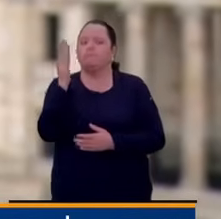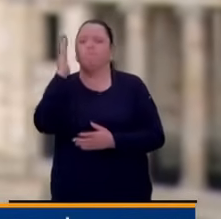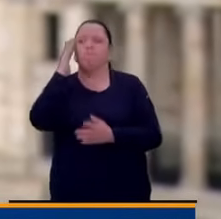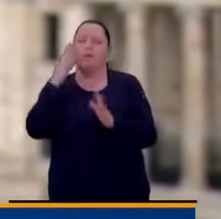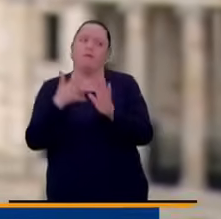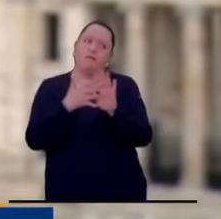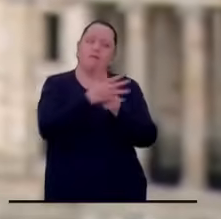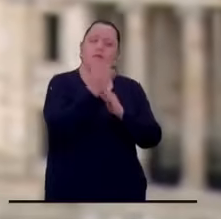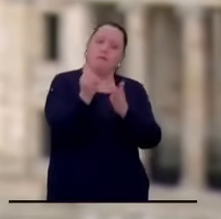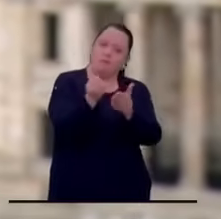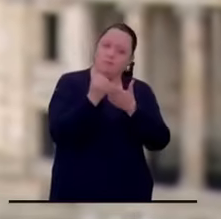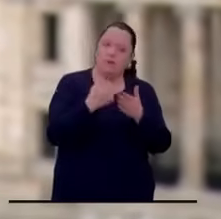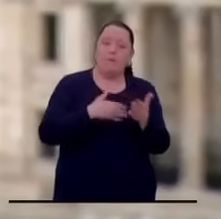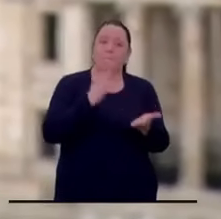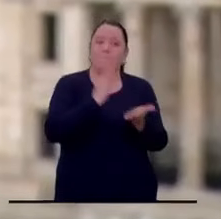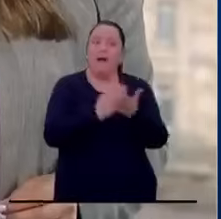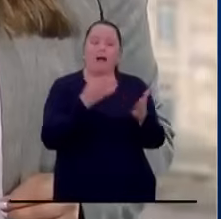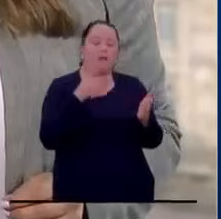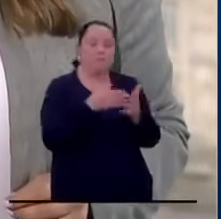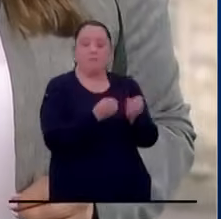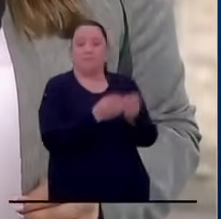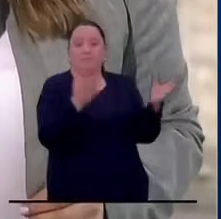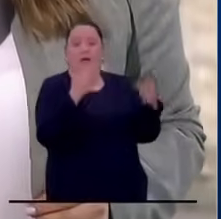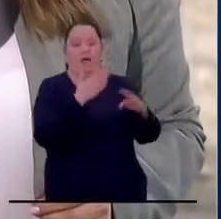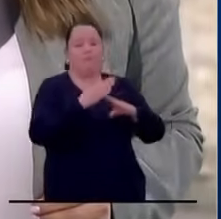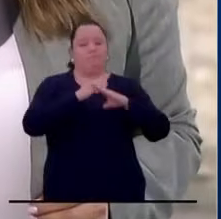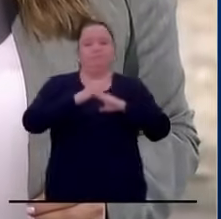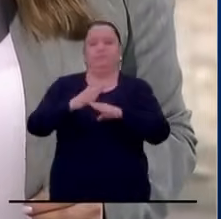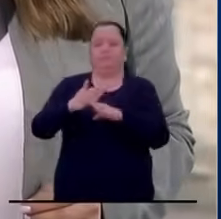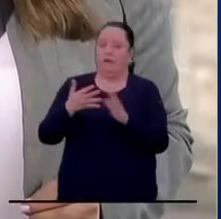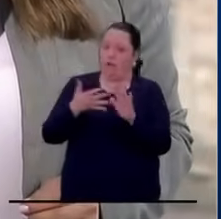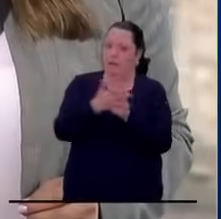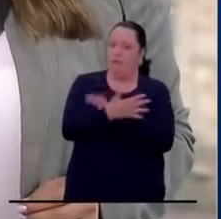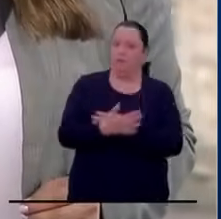algún atentado terrorista. Rocío, gracias. 2:59.